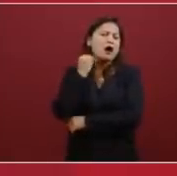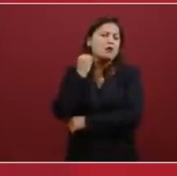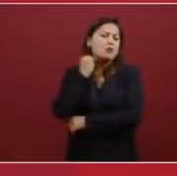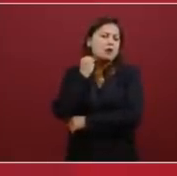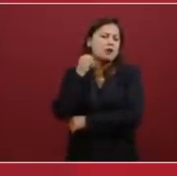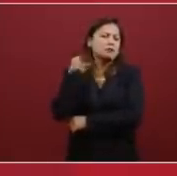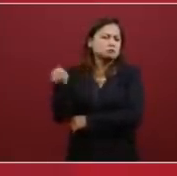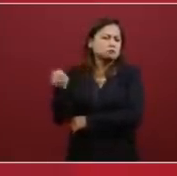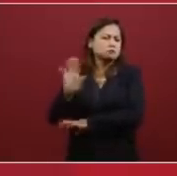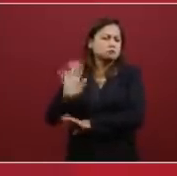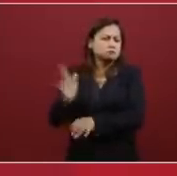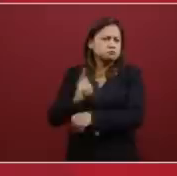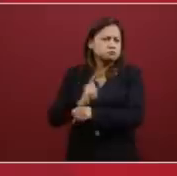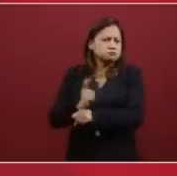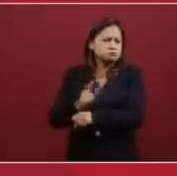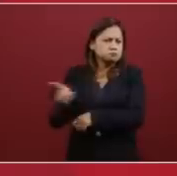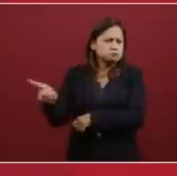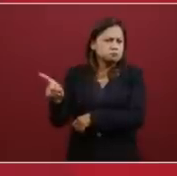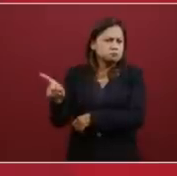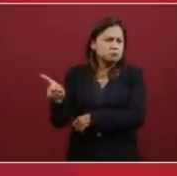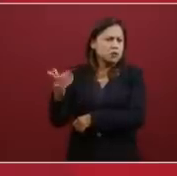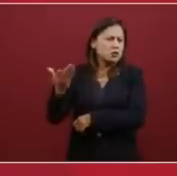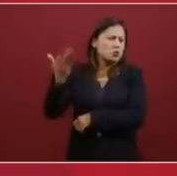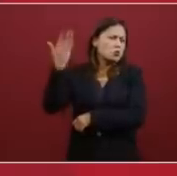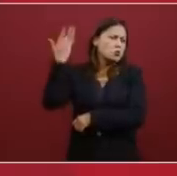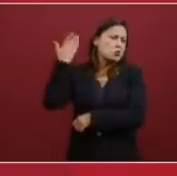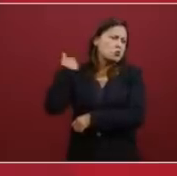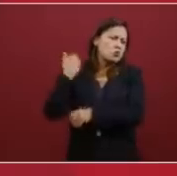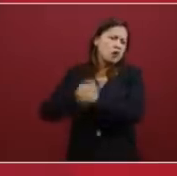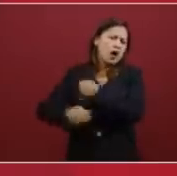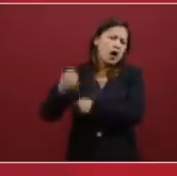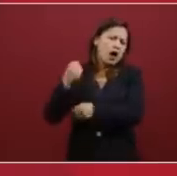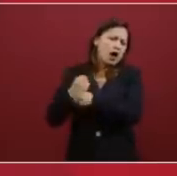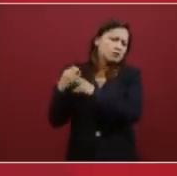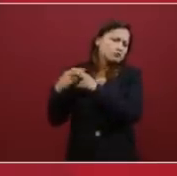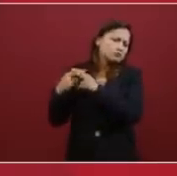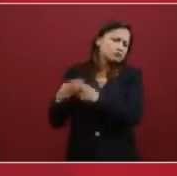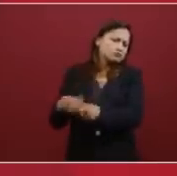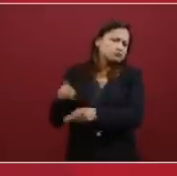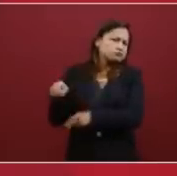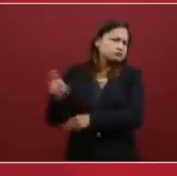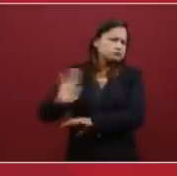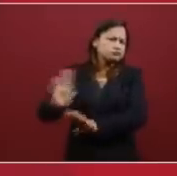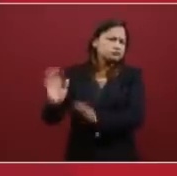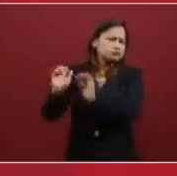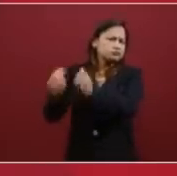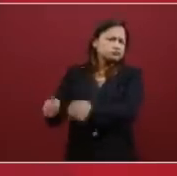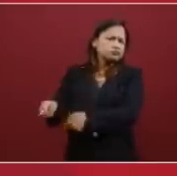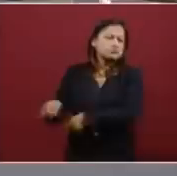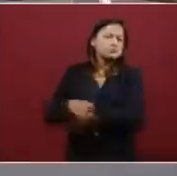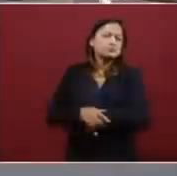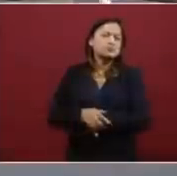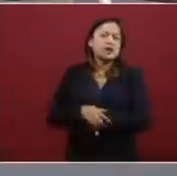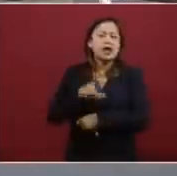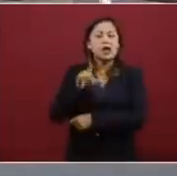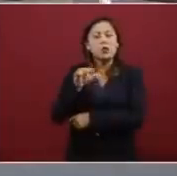laborista desde hace décadas y Luisa María